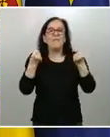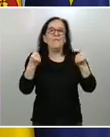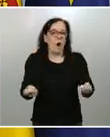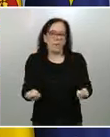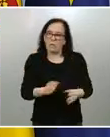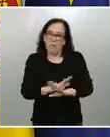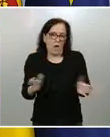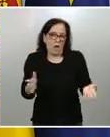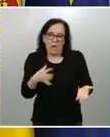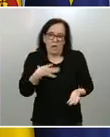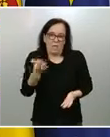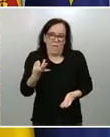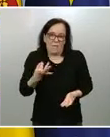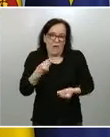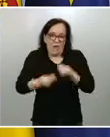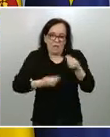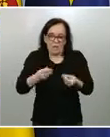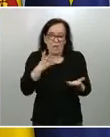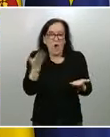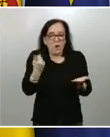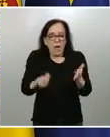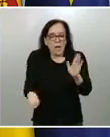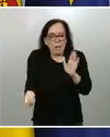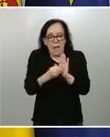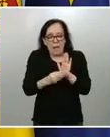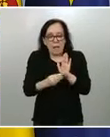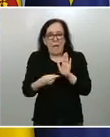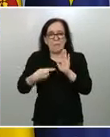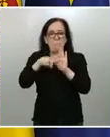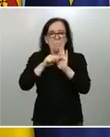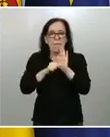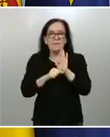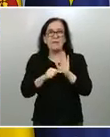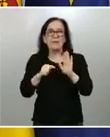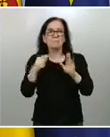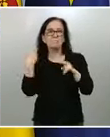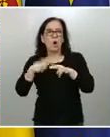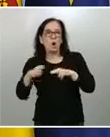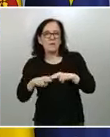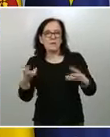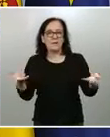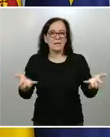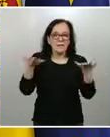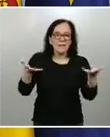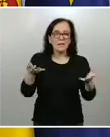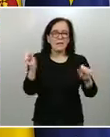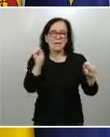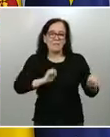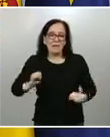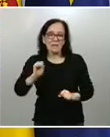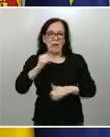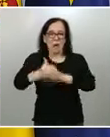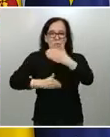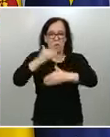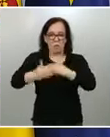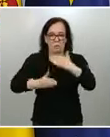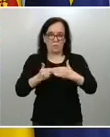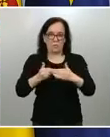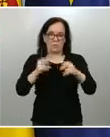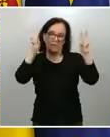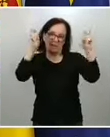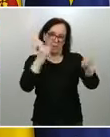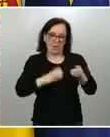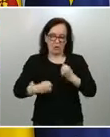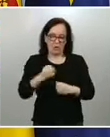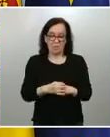otras medidas u otras políticas de estímulo de defensa o de promoción en el orden económico la razón de fuerza